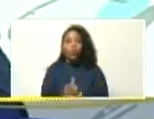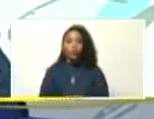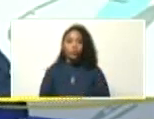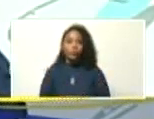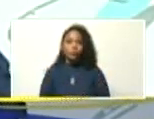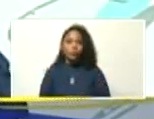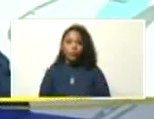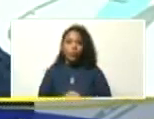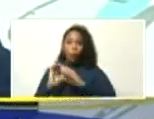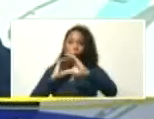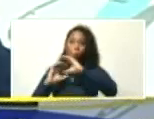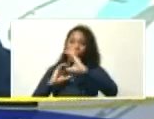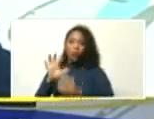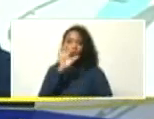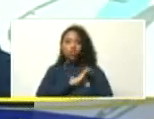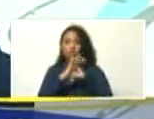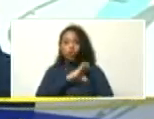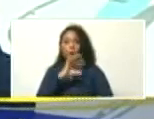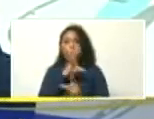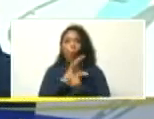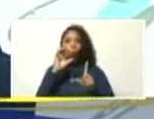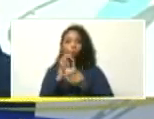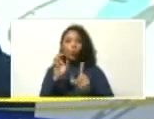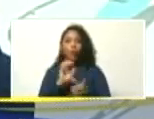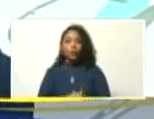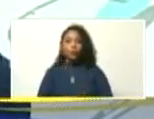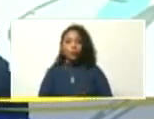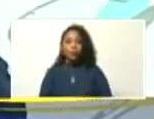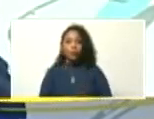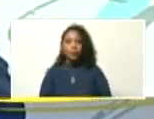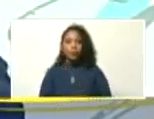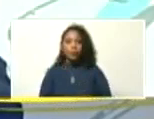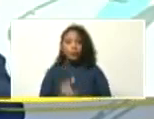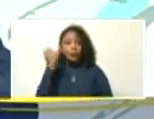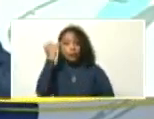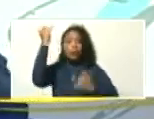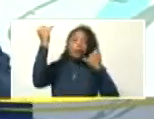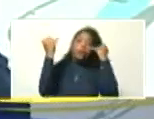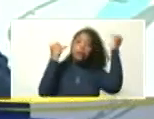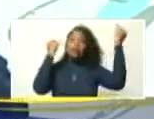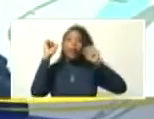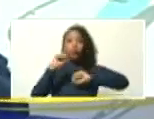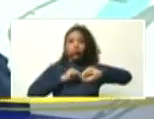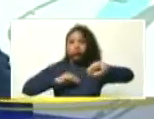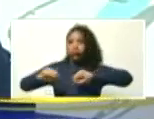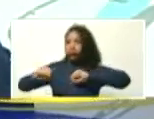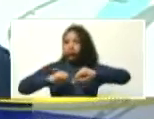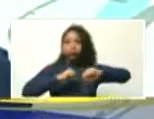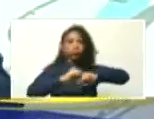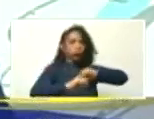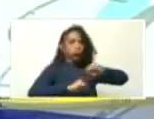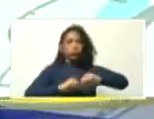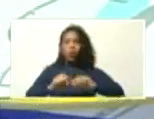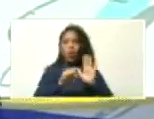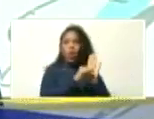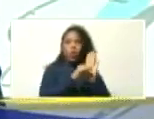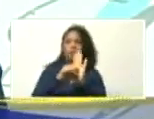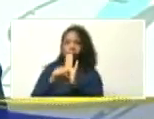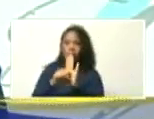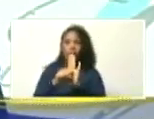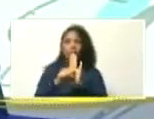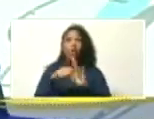Y la comunicación social, la cultura, las ideas se mueven, los símbolos, las